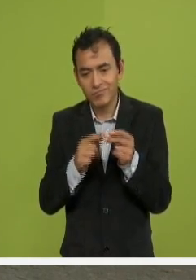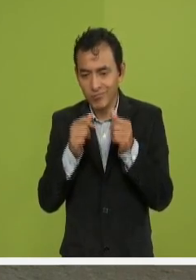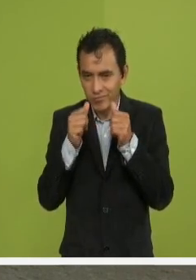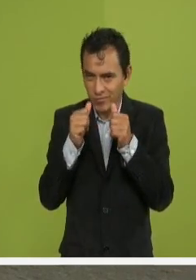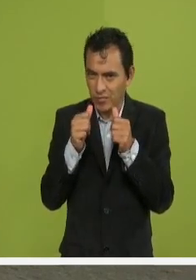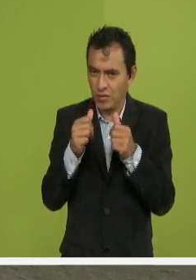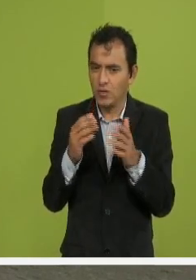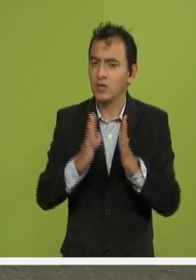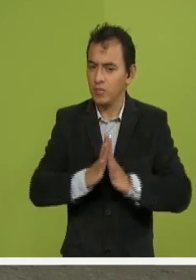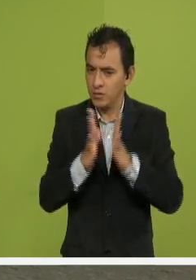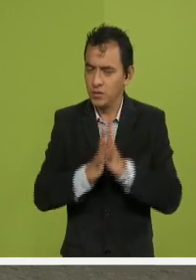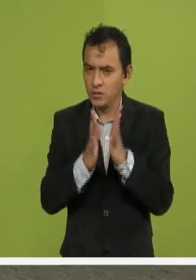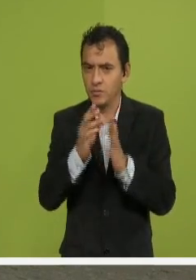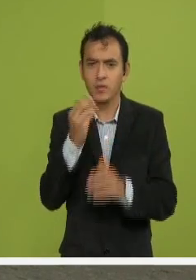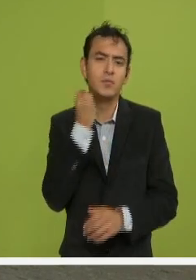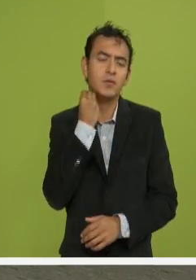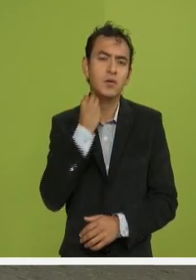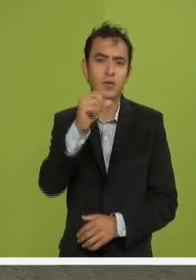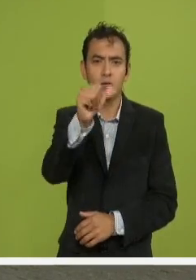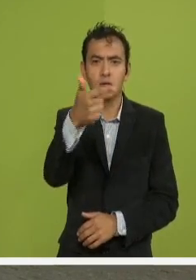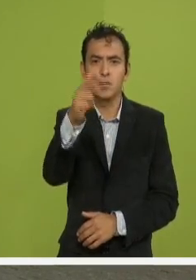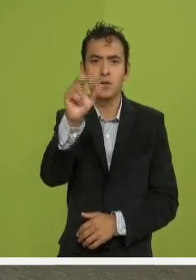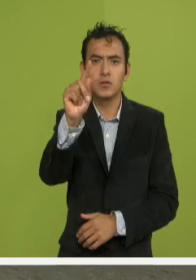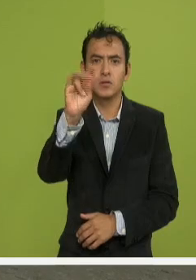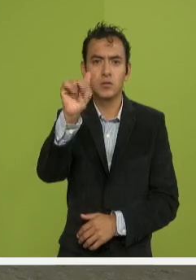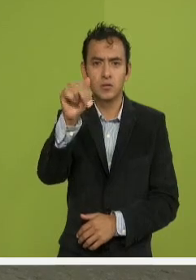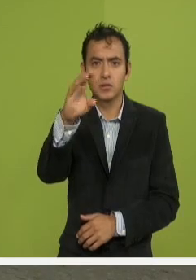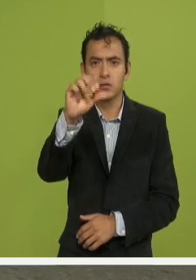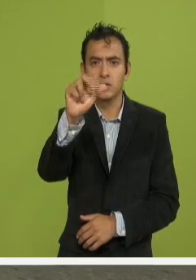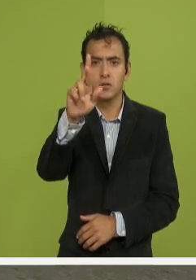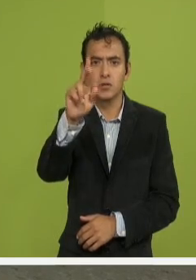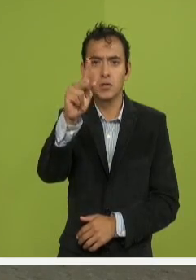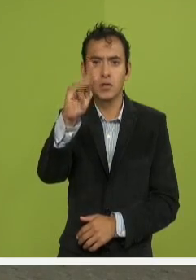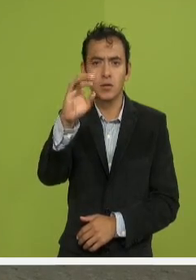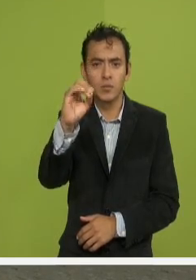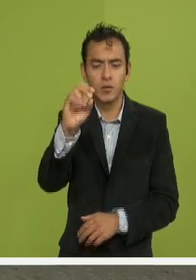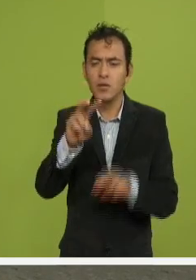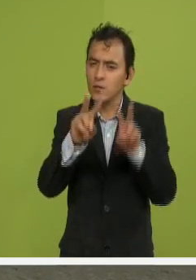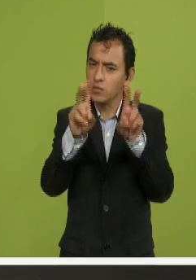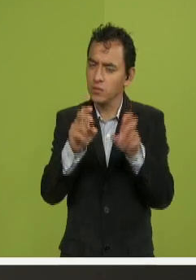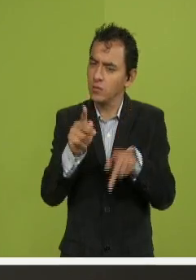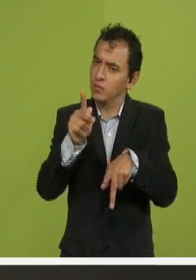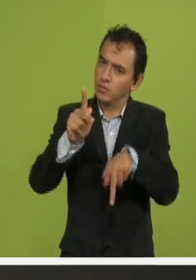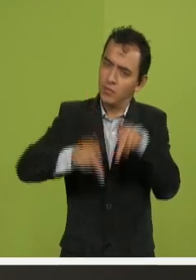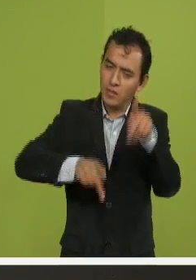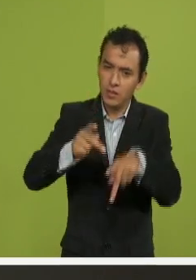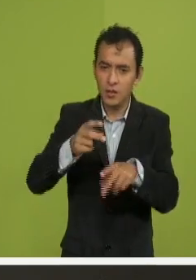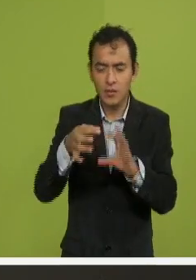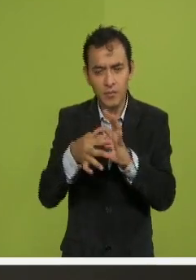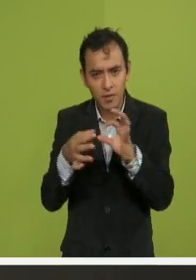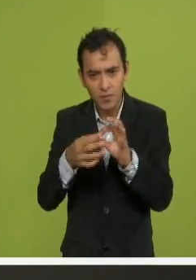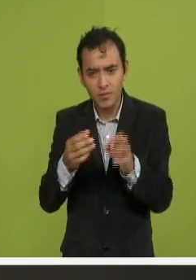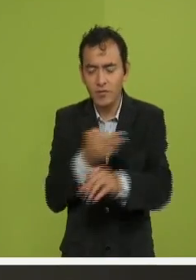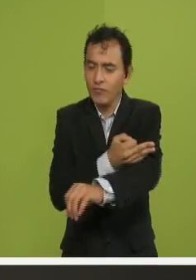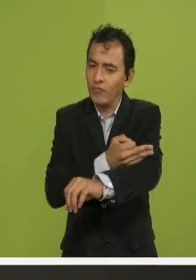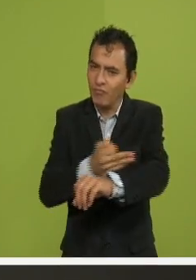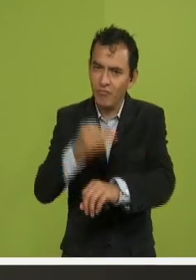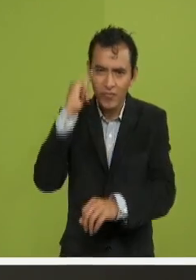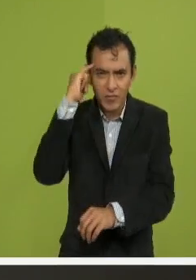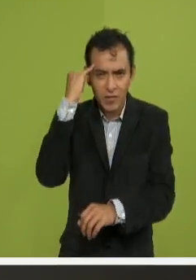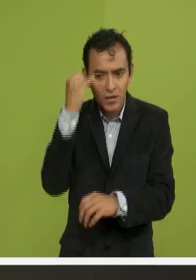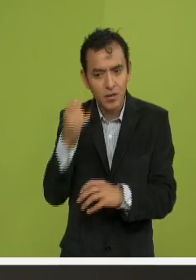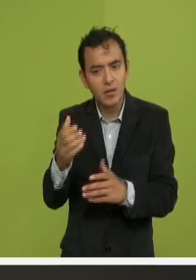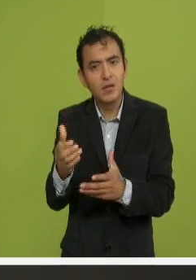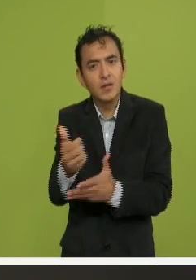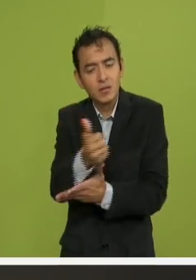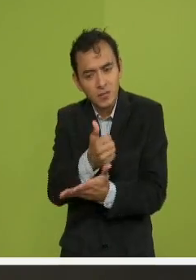Agustín Carpio, que hoy nos está acompañando, Agustín. Gracias. Y que además, bueno, los temas que hemos estado mencionando acerca de estas familias indígenas, de esta sociedad